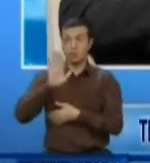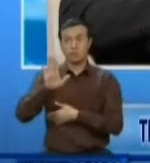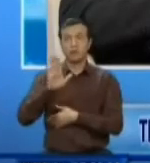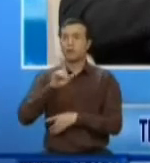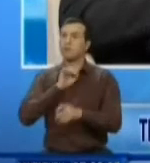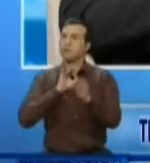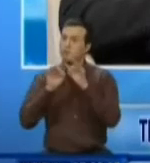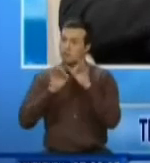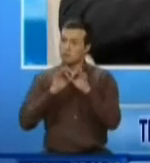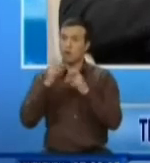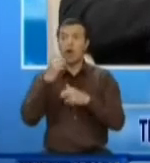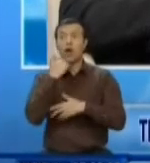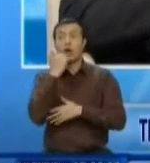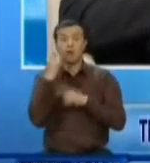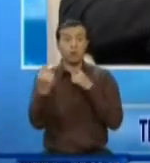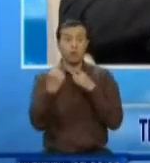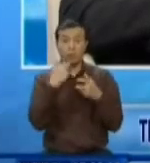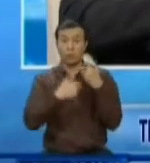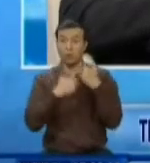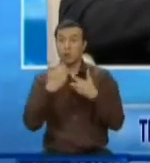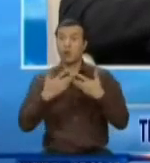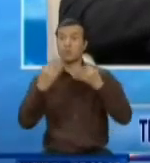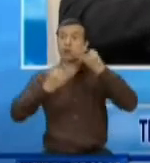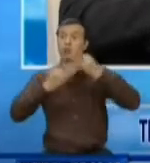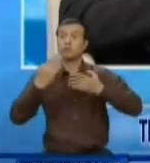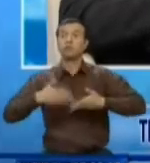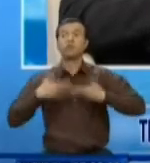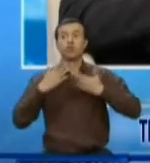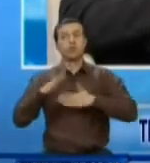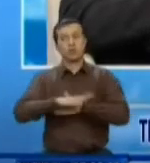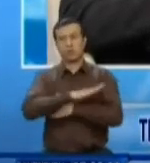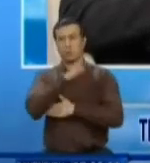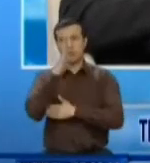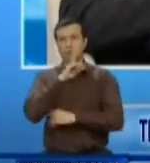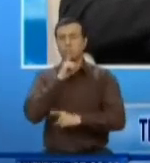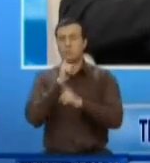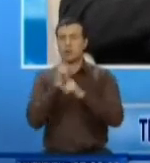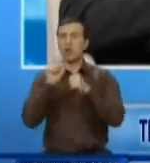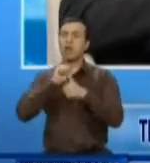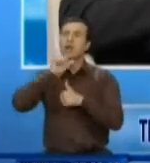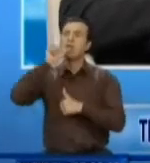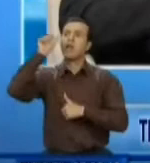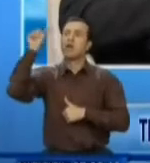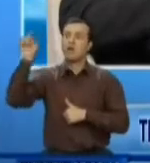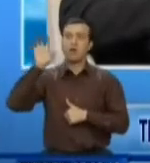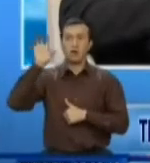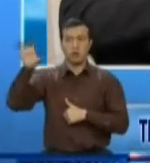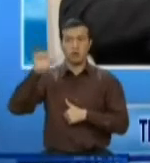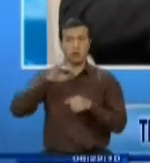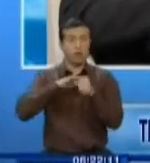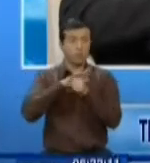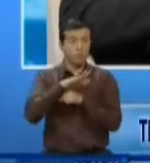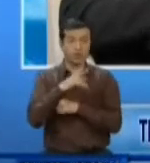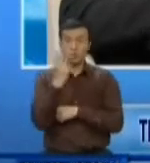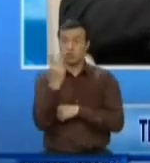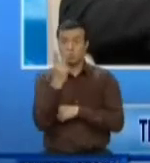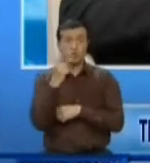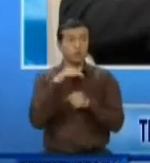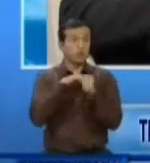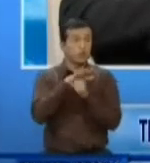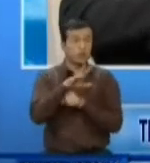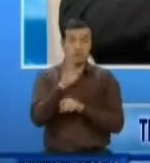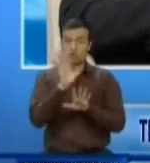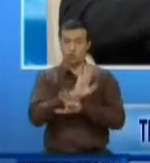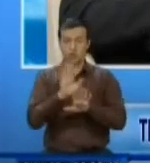controversias pueden ser solucionadas de manera absolutamente imparcial y lo más lejos posible del alcance de la influencia de las dos partes del sector